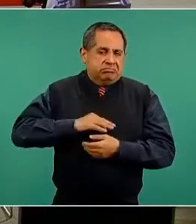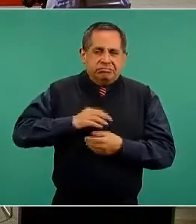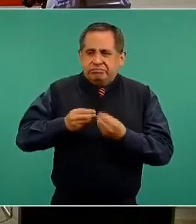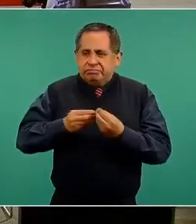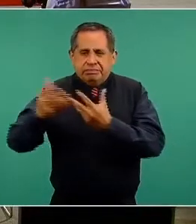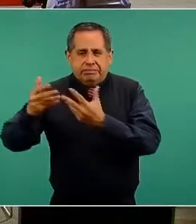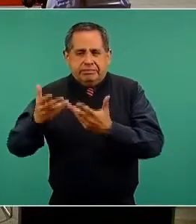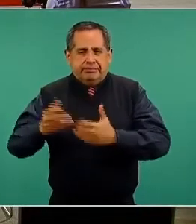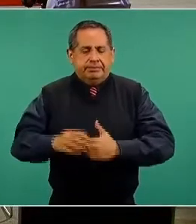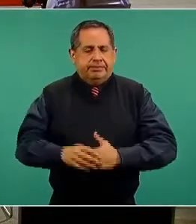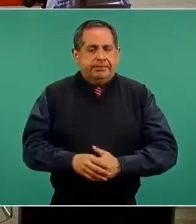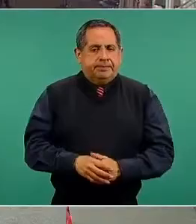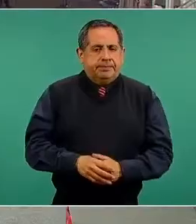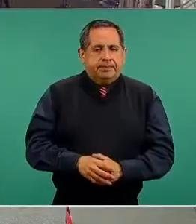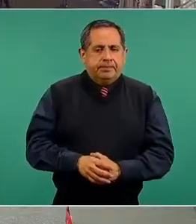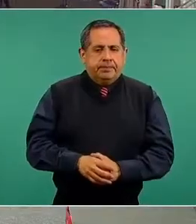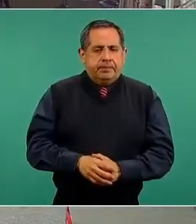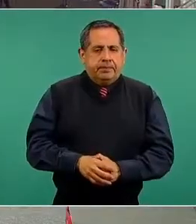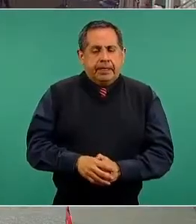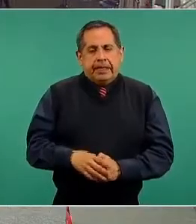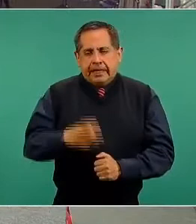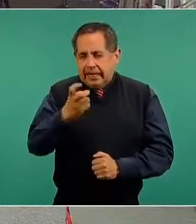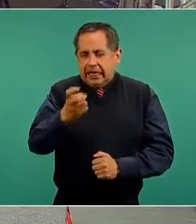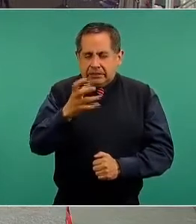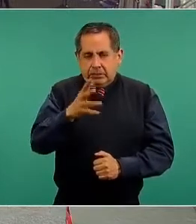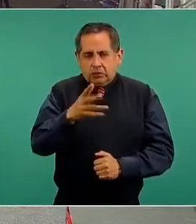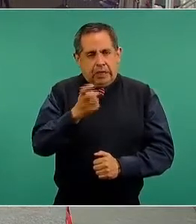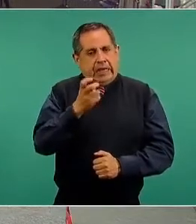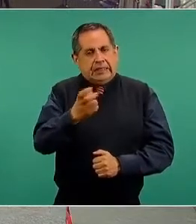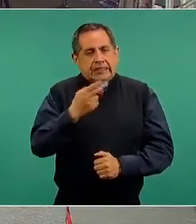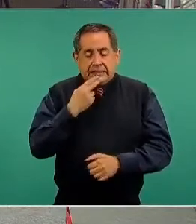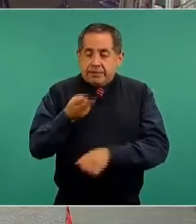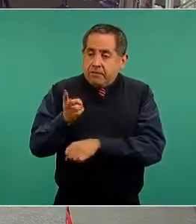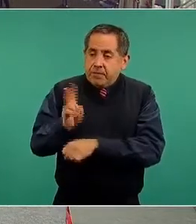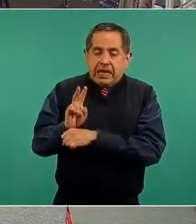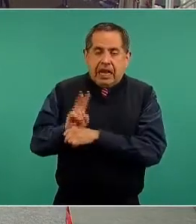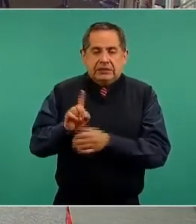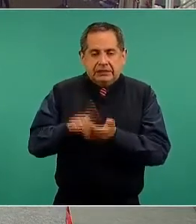confirmación. Ese es más o menos cómo funciona el sistema de vigilancia.